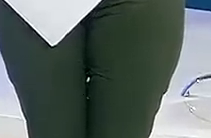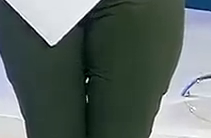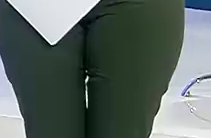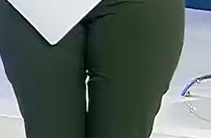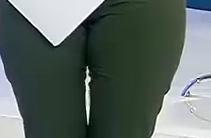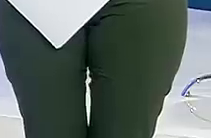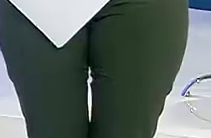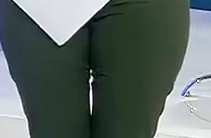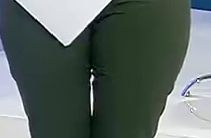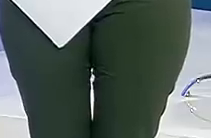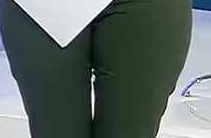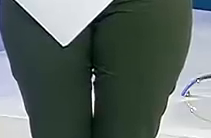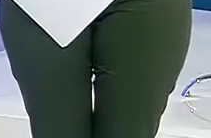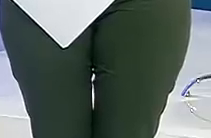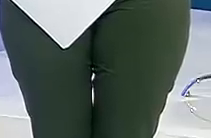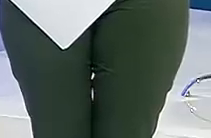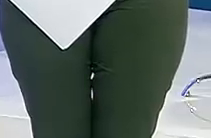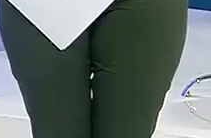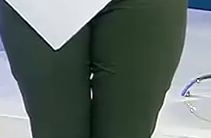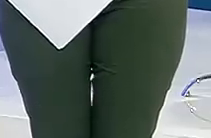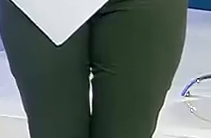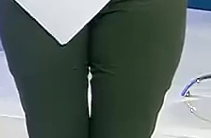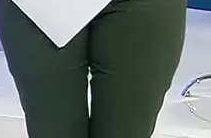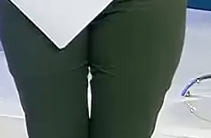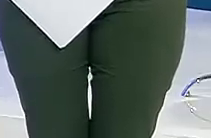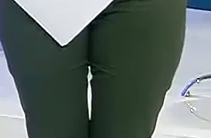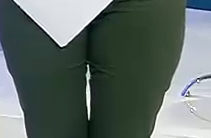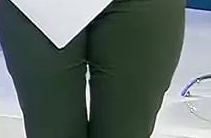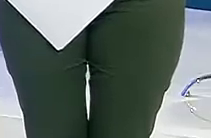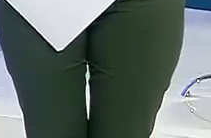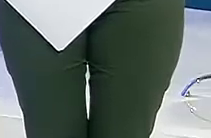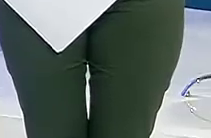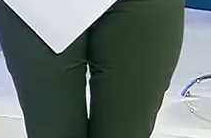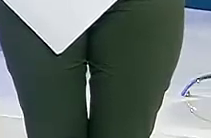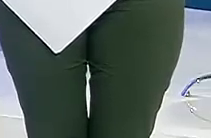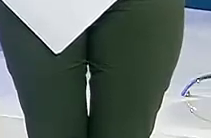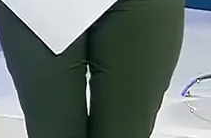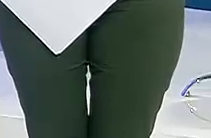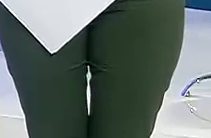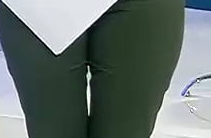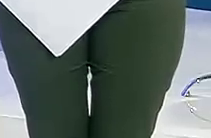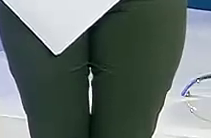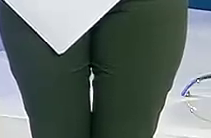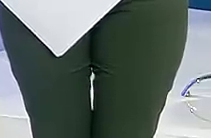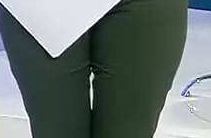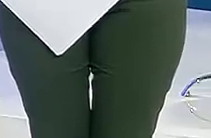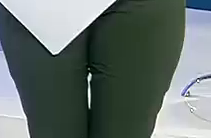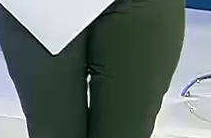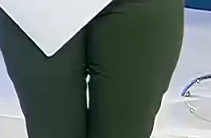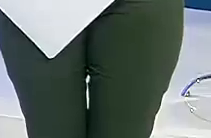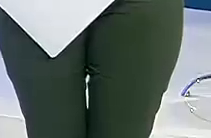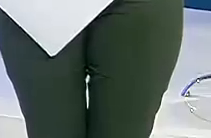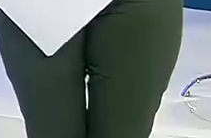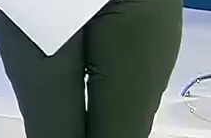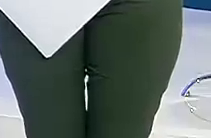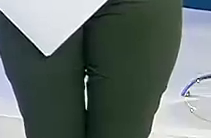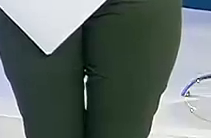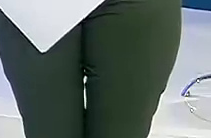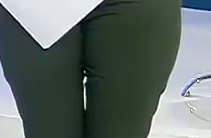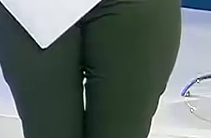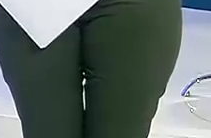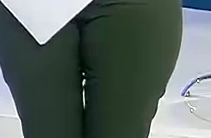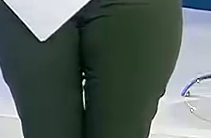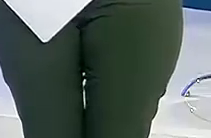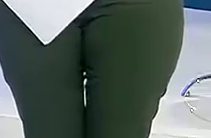Pacífico, que ya mismo, el 9 de octubre, celebrará nada más ni nada menos que 198